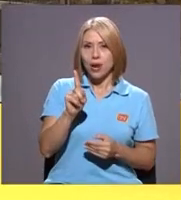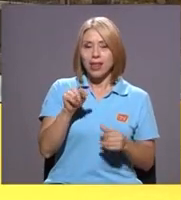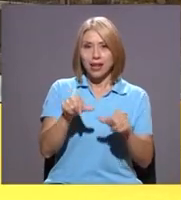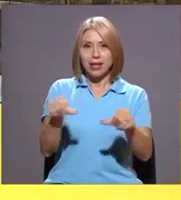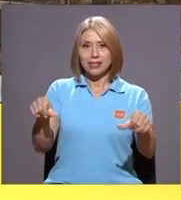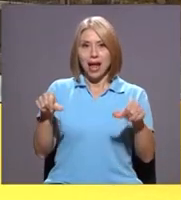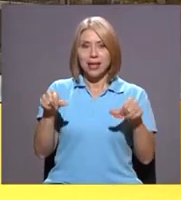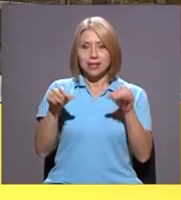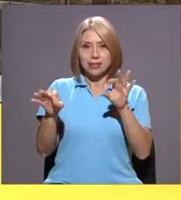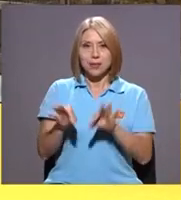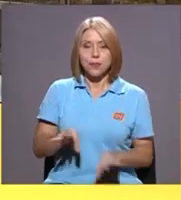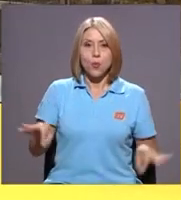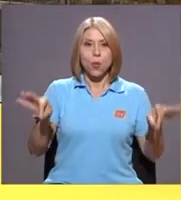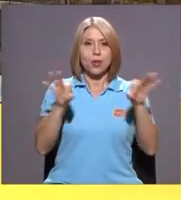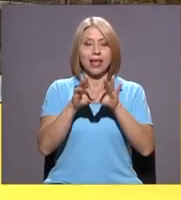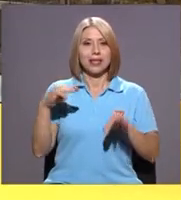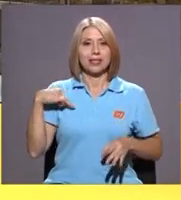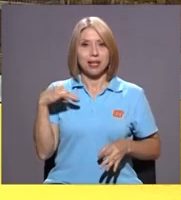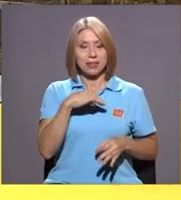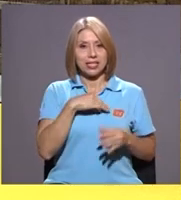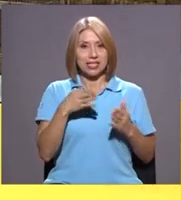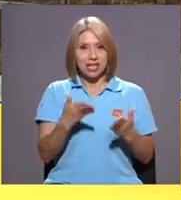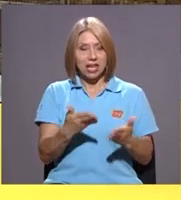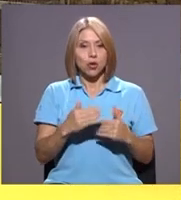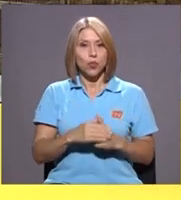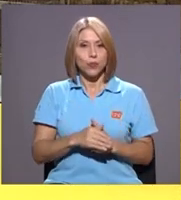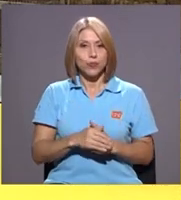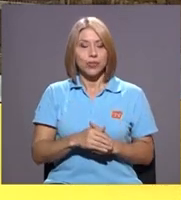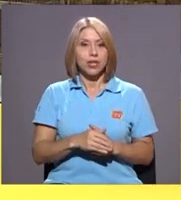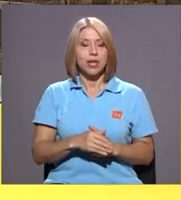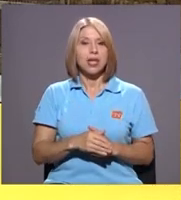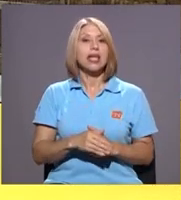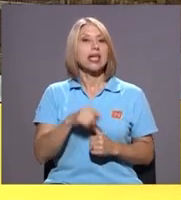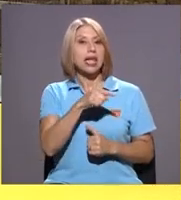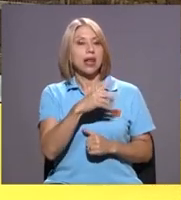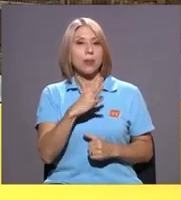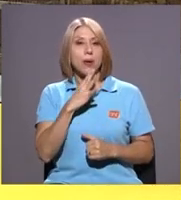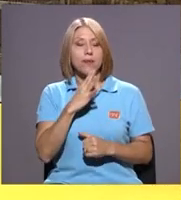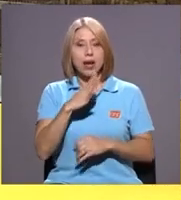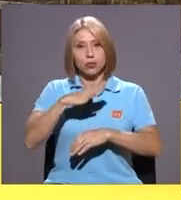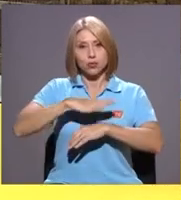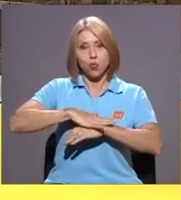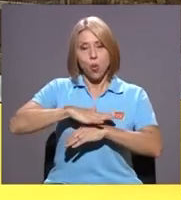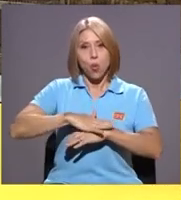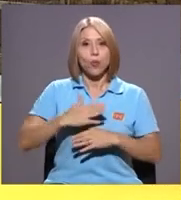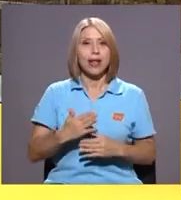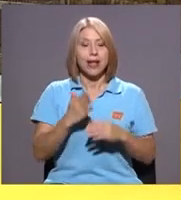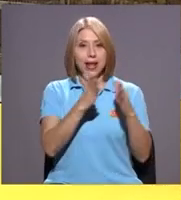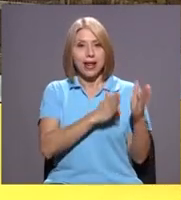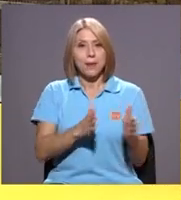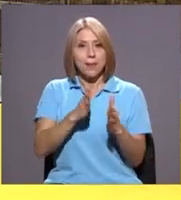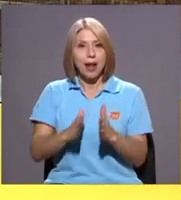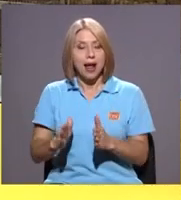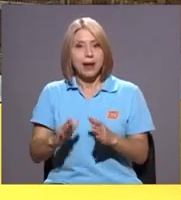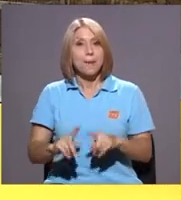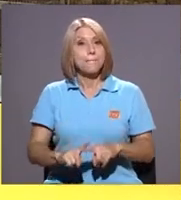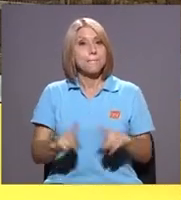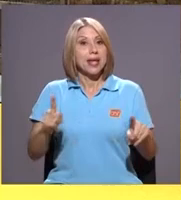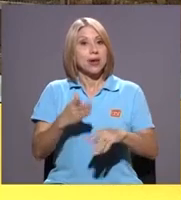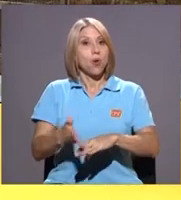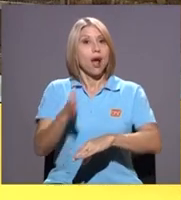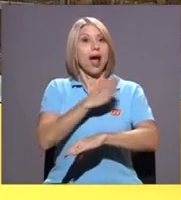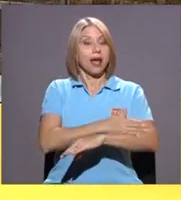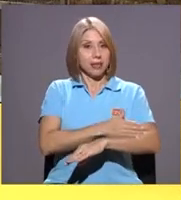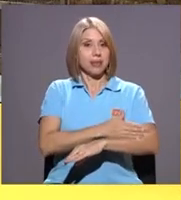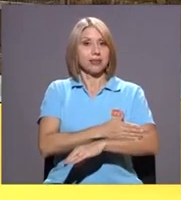áreas importantes del ministerio y quien nos va a hablar del plan. Pero antes de